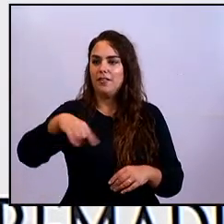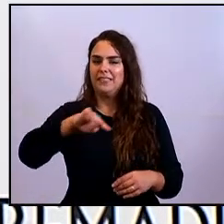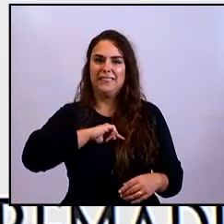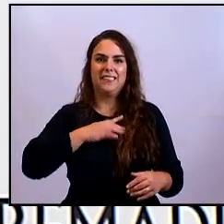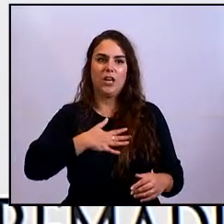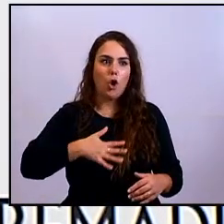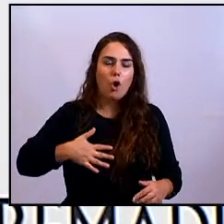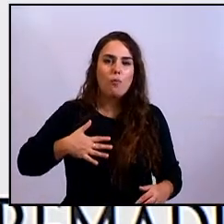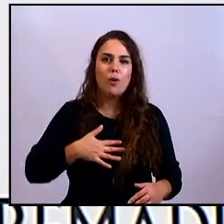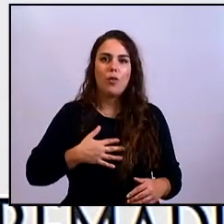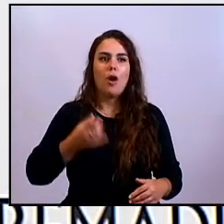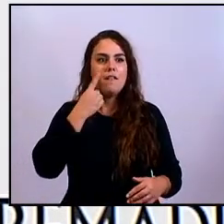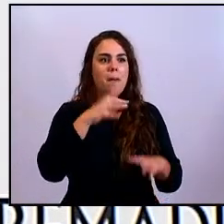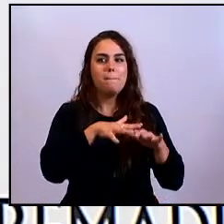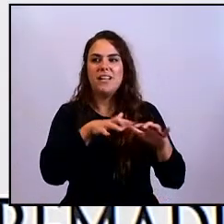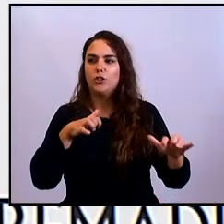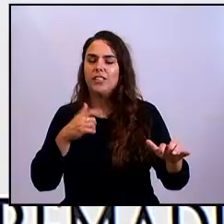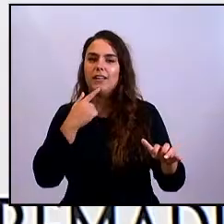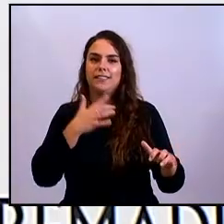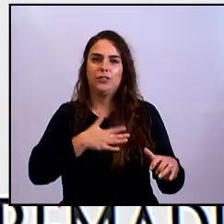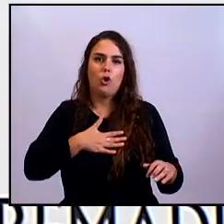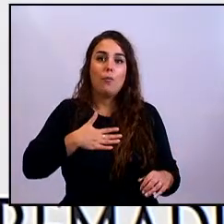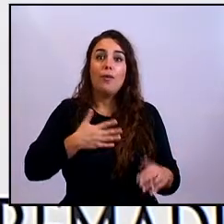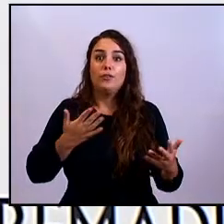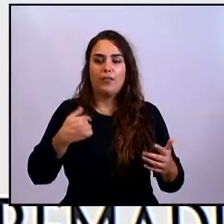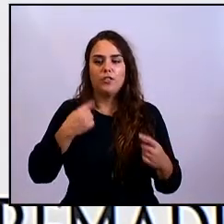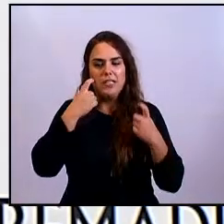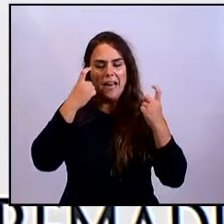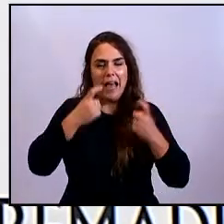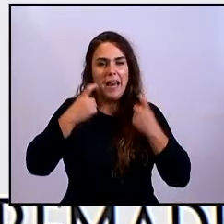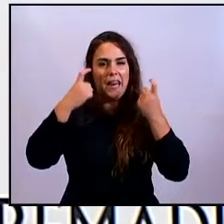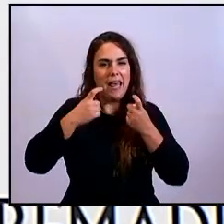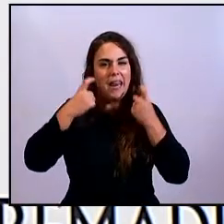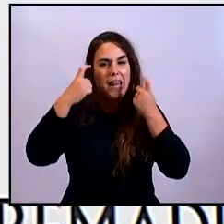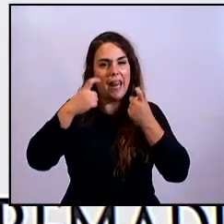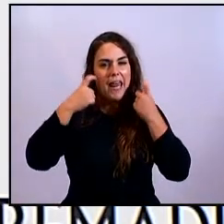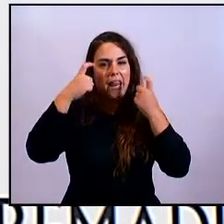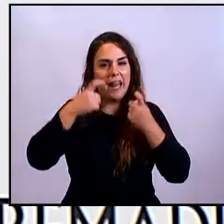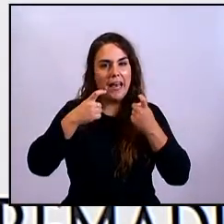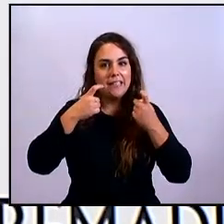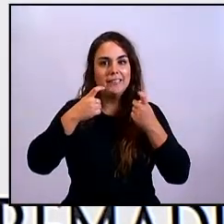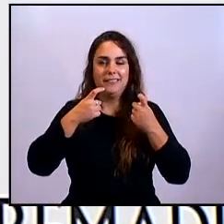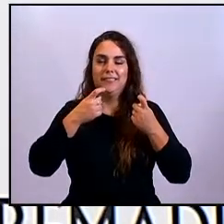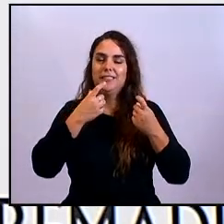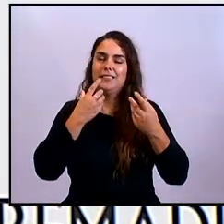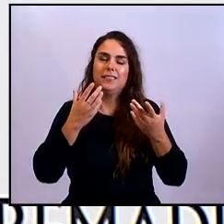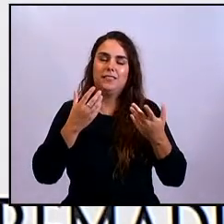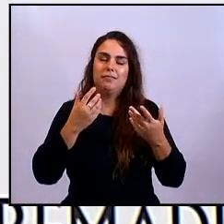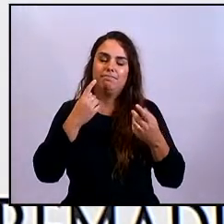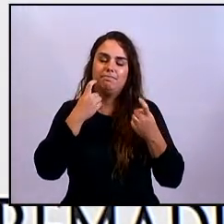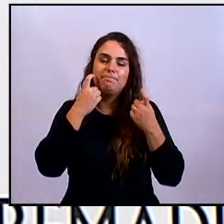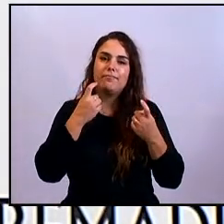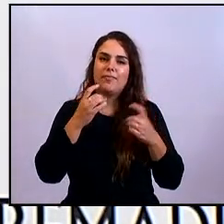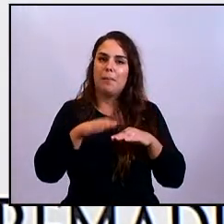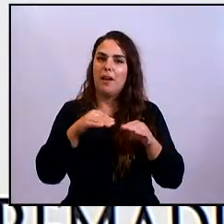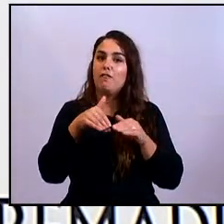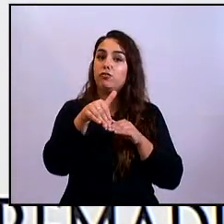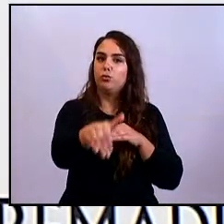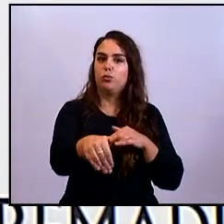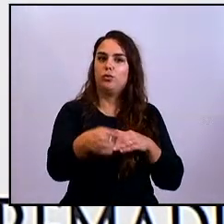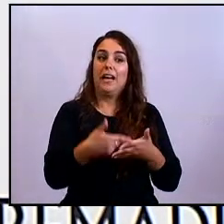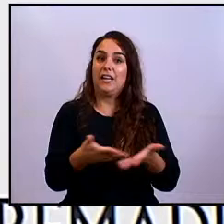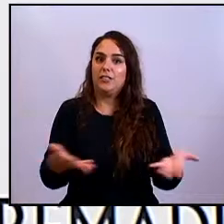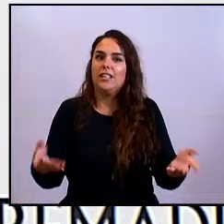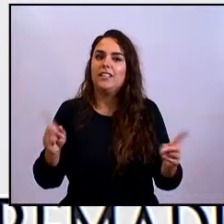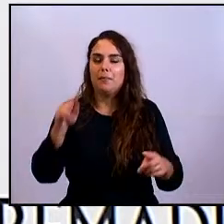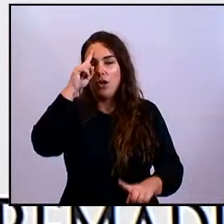pues, la mayoría parlamentaria. Y en eso hemos estado trabajando con mucha generosidad, con altura de miras y pensando siempre en el